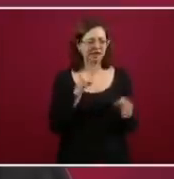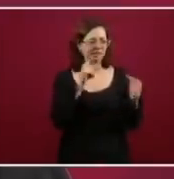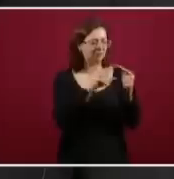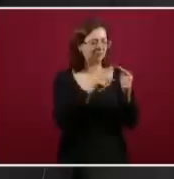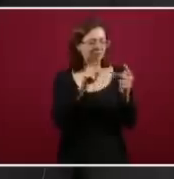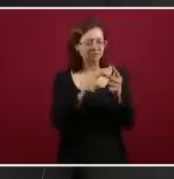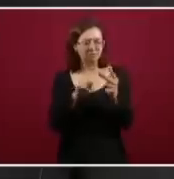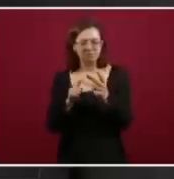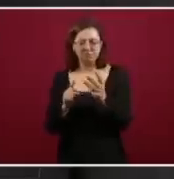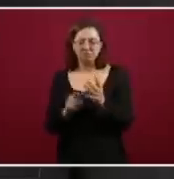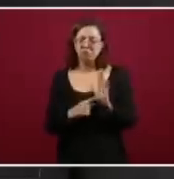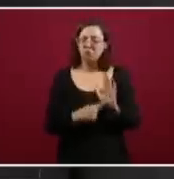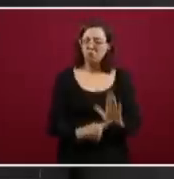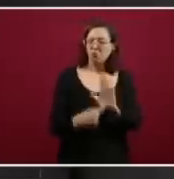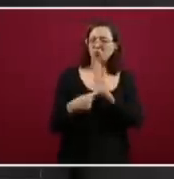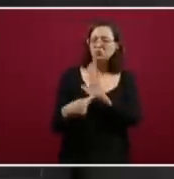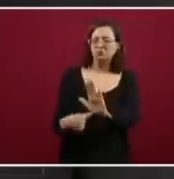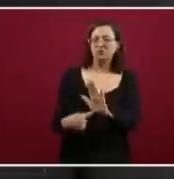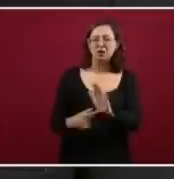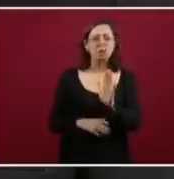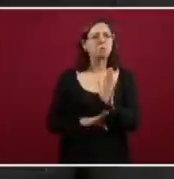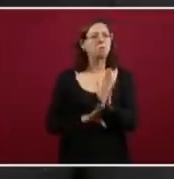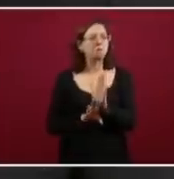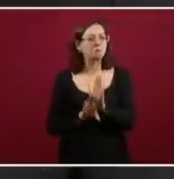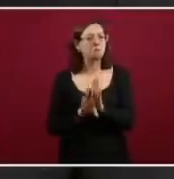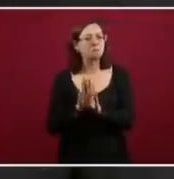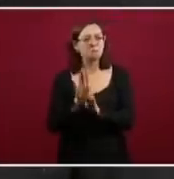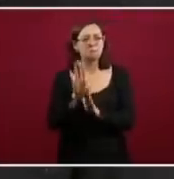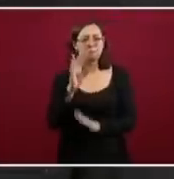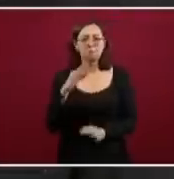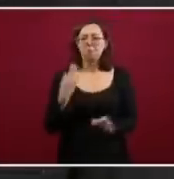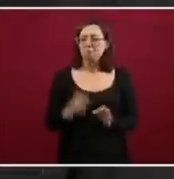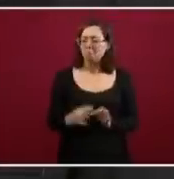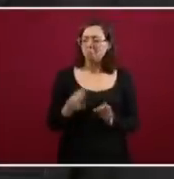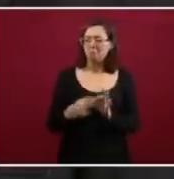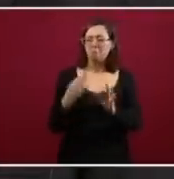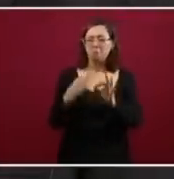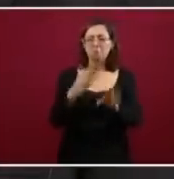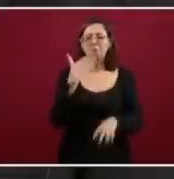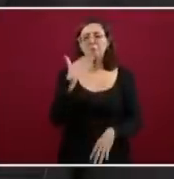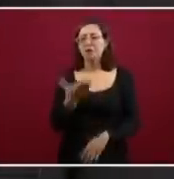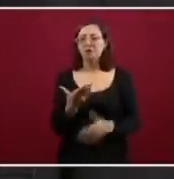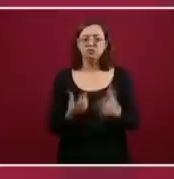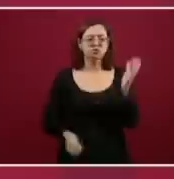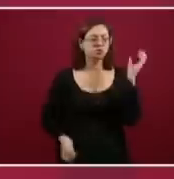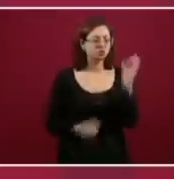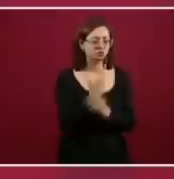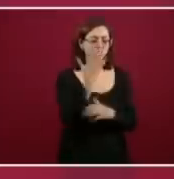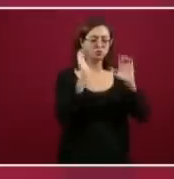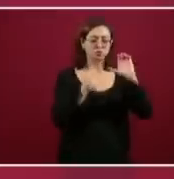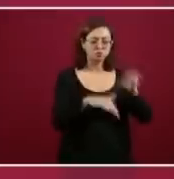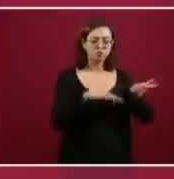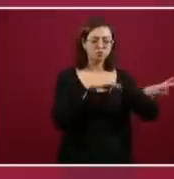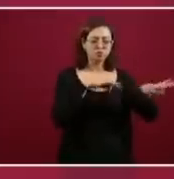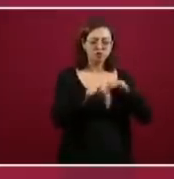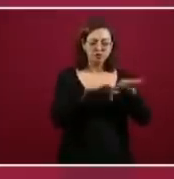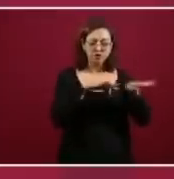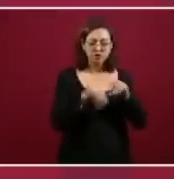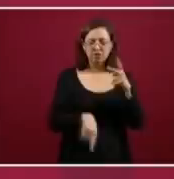probarlo les hablaba yo de que están creando empleos está